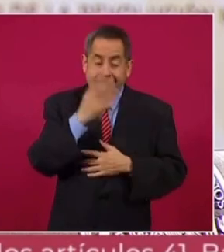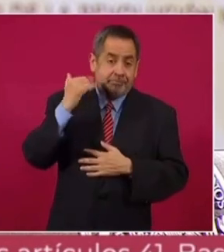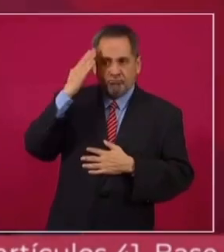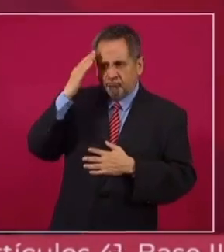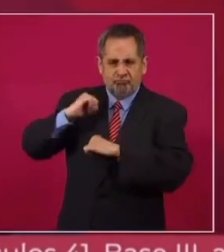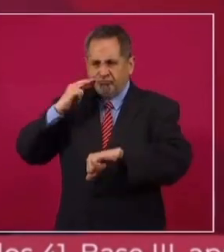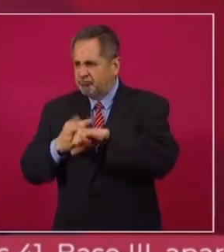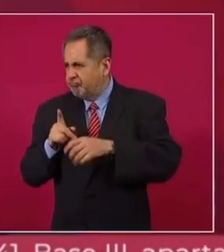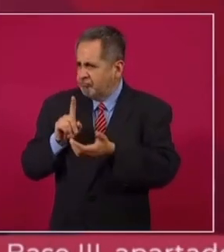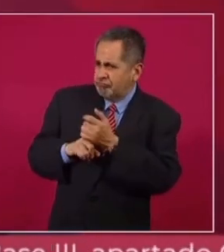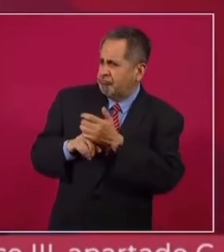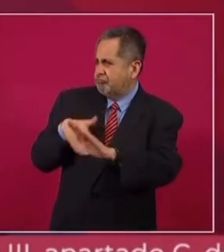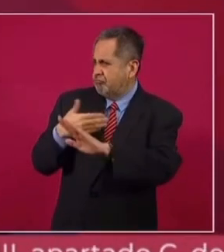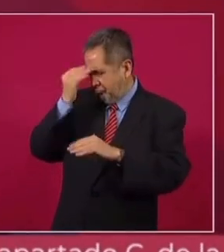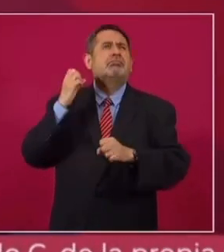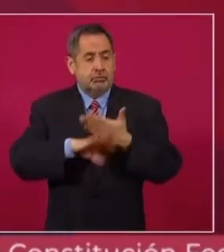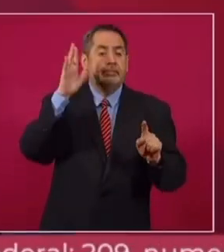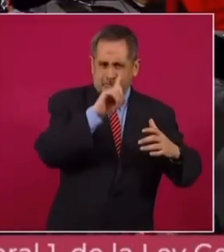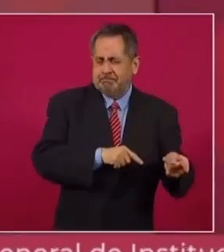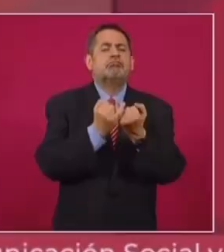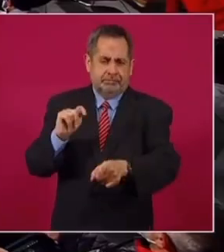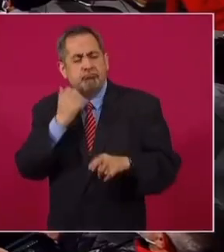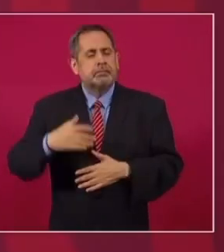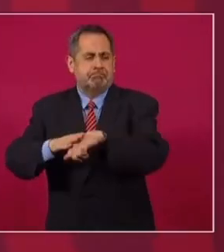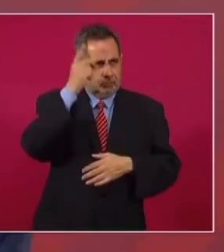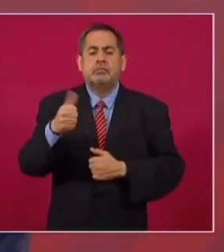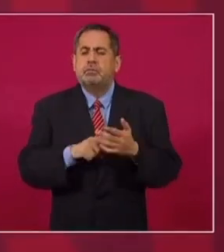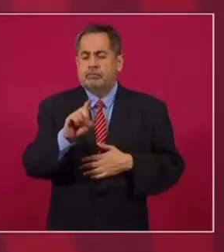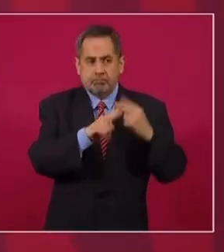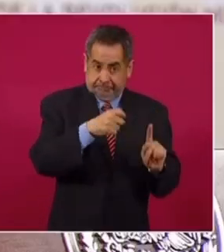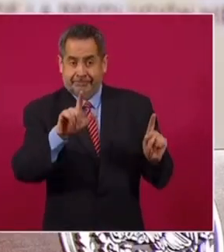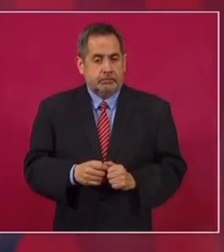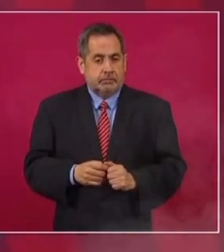Sucia en el 2006.